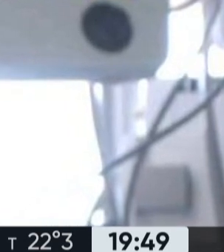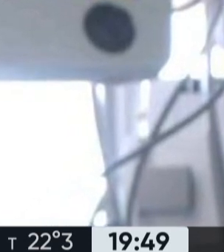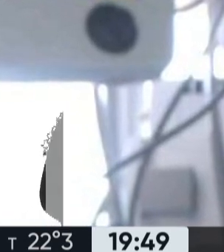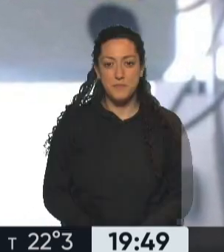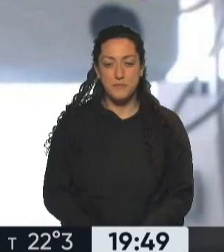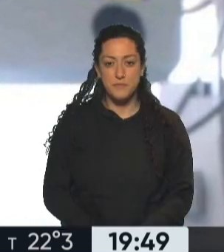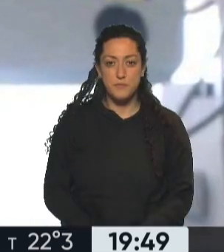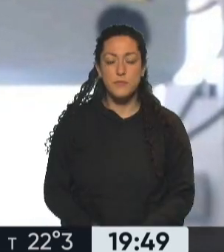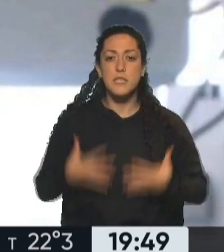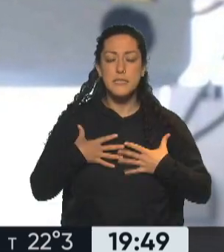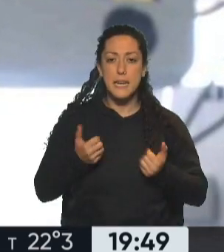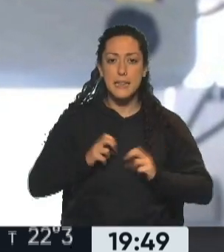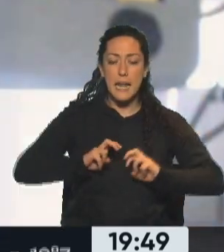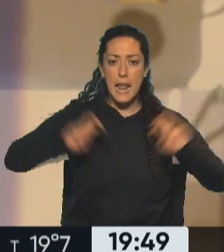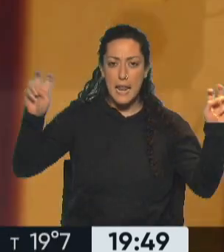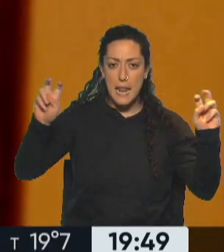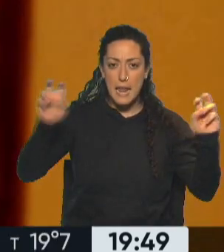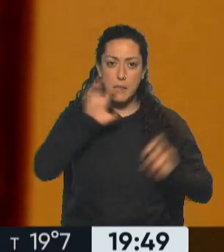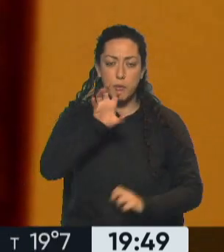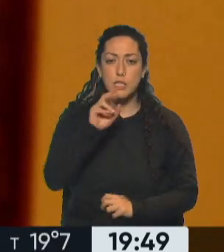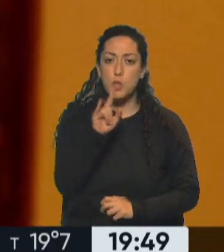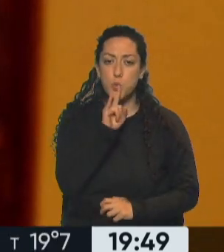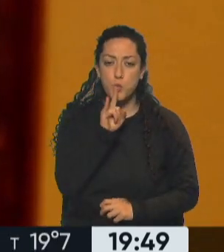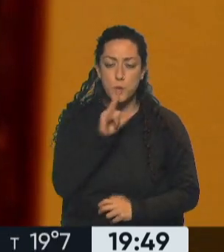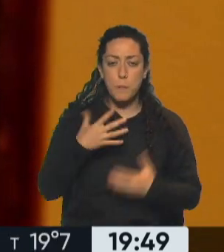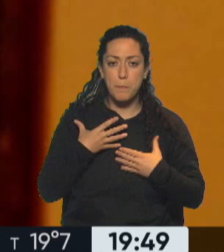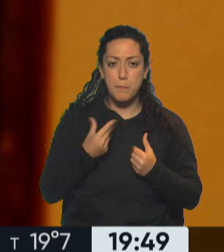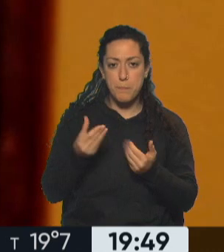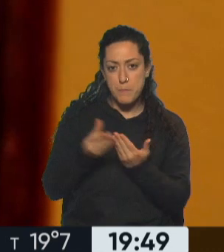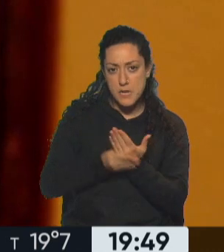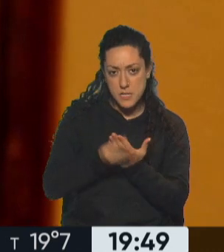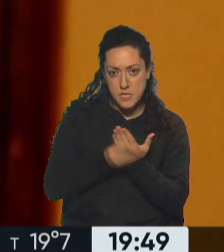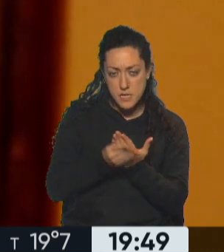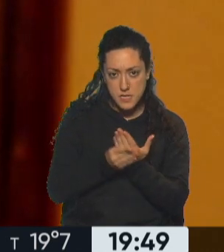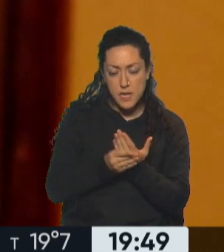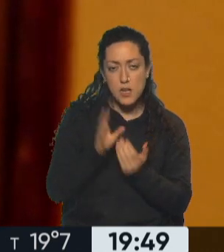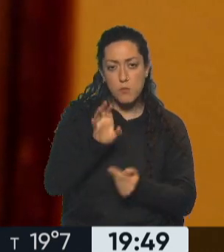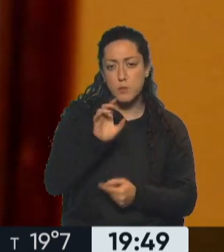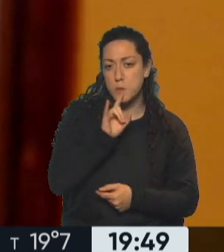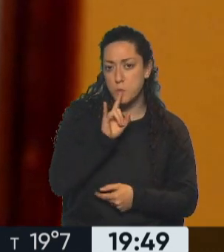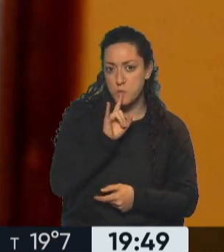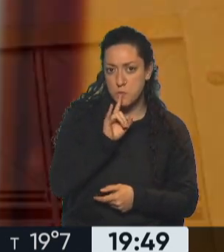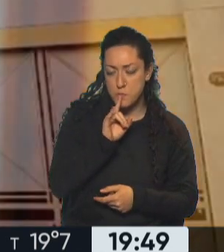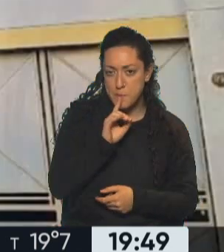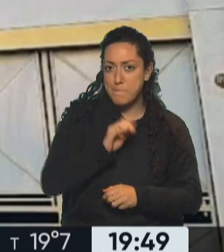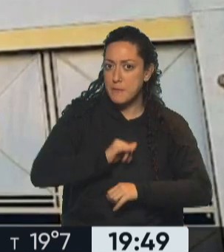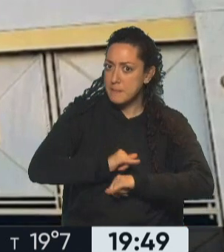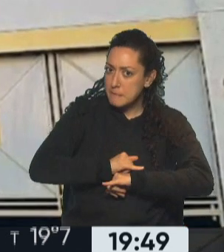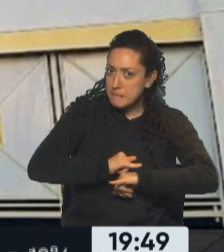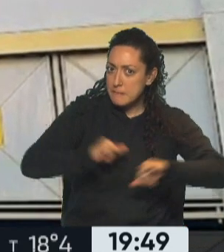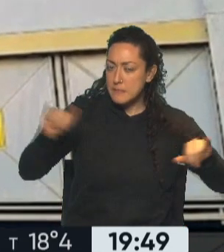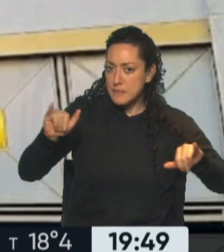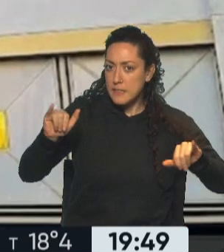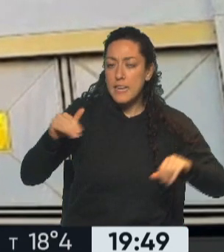Alerta sanitaria en Tucumán. El Ministerio de Salud, precisamente de esa provincia, informó la detección de un brote de